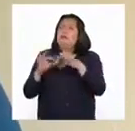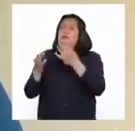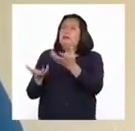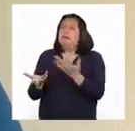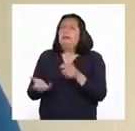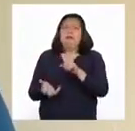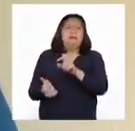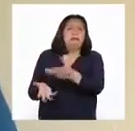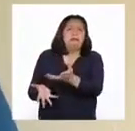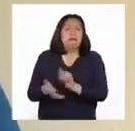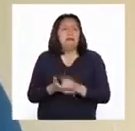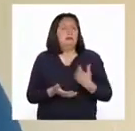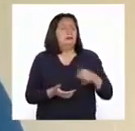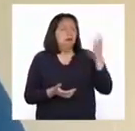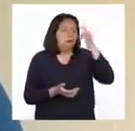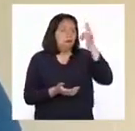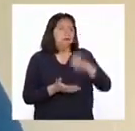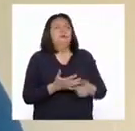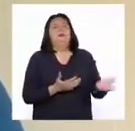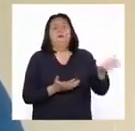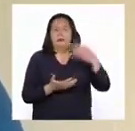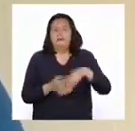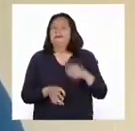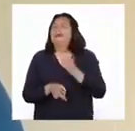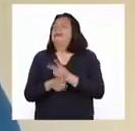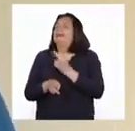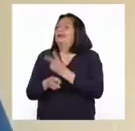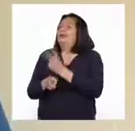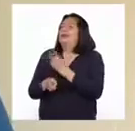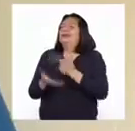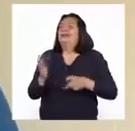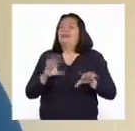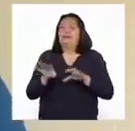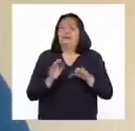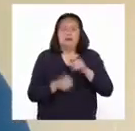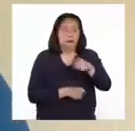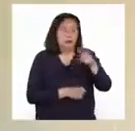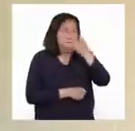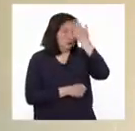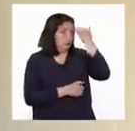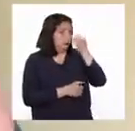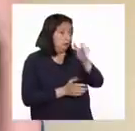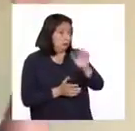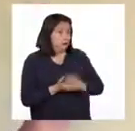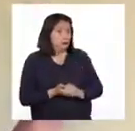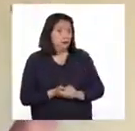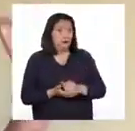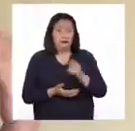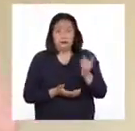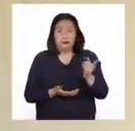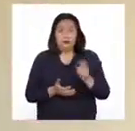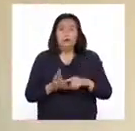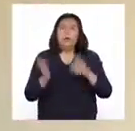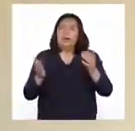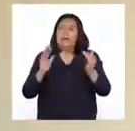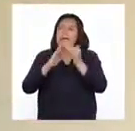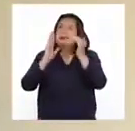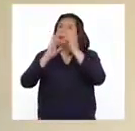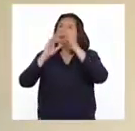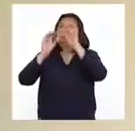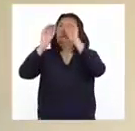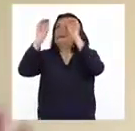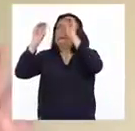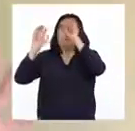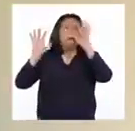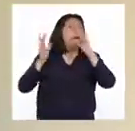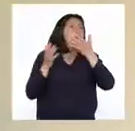Por ello, vamos a realizar nuestras medidas preventivas. No las olvidemos. Acondicionemos las viviendas para que estén